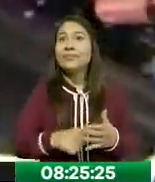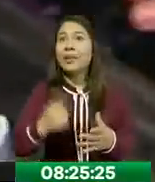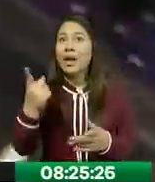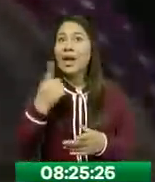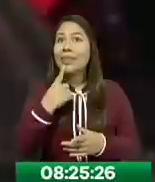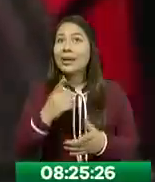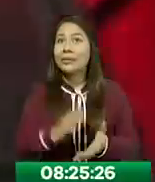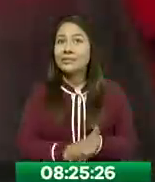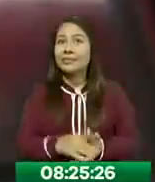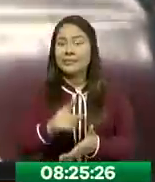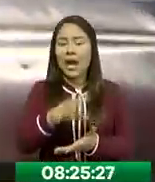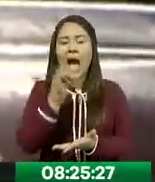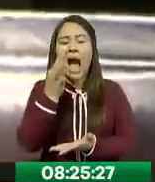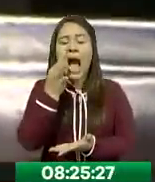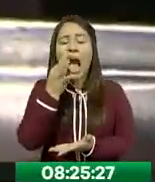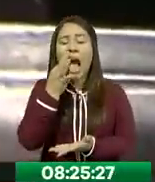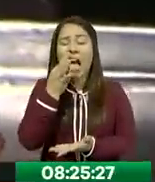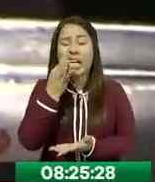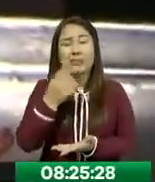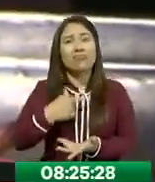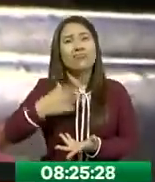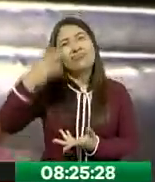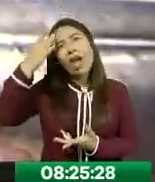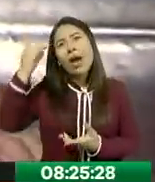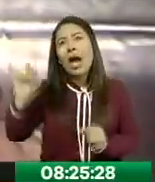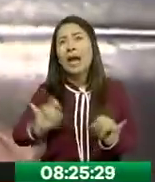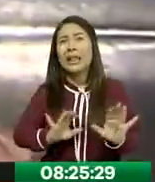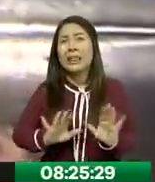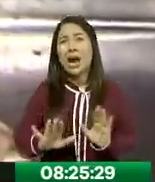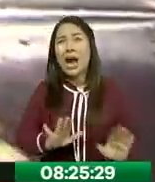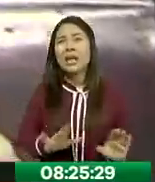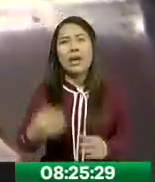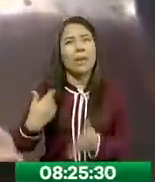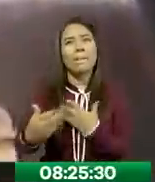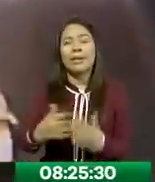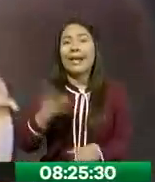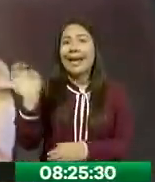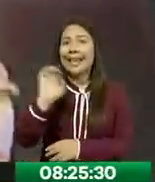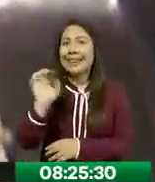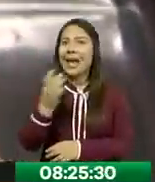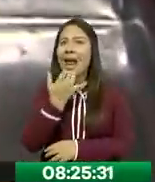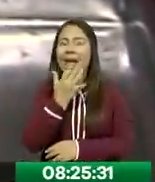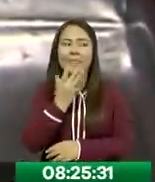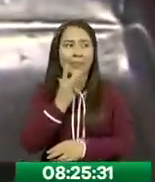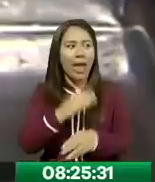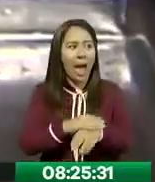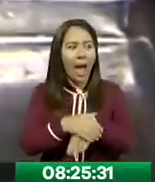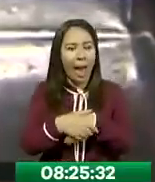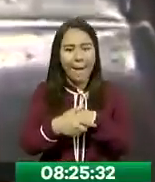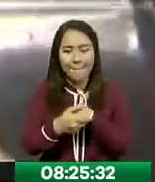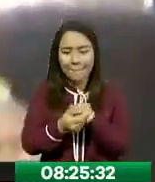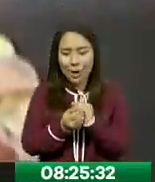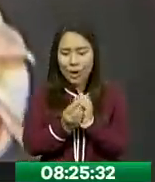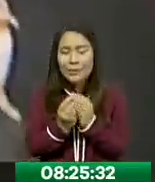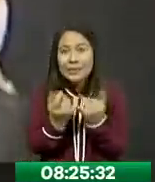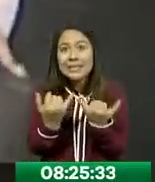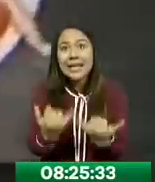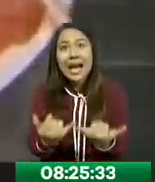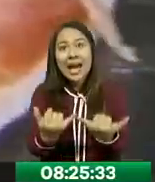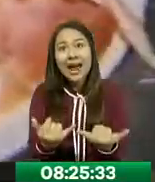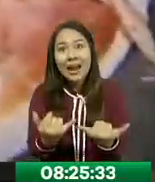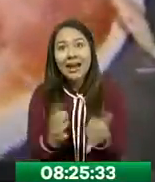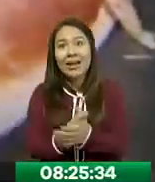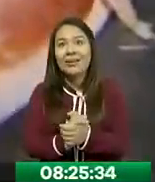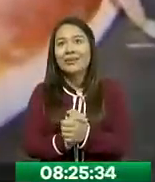esto es lo que nos encanta. La dieta déjela para enero, no importa, disfruten familia. Este es el cerdito, pero si tal vez